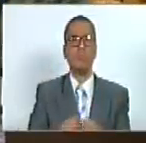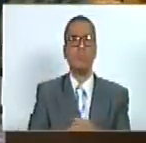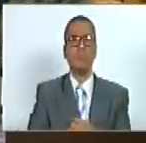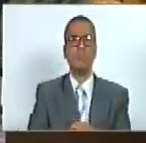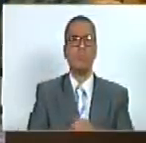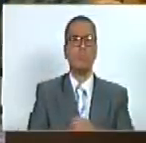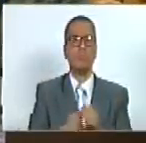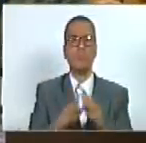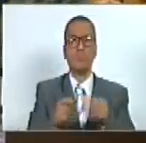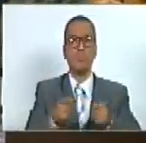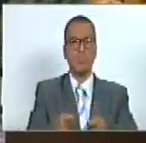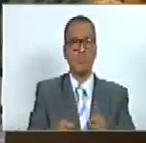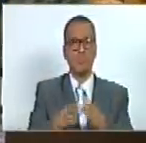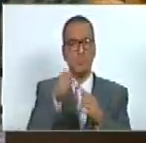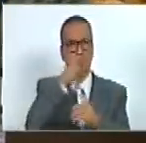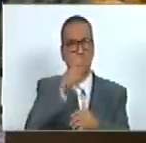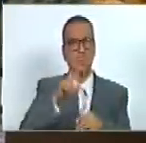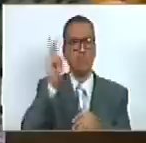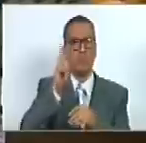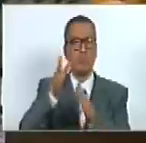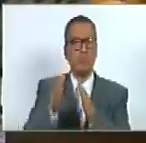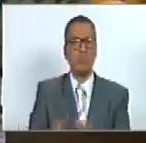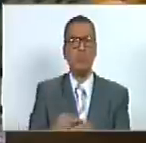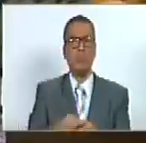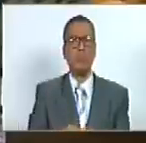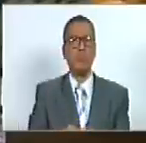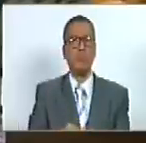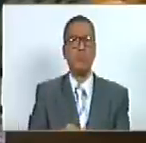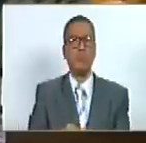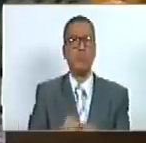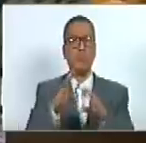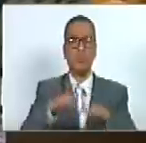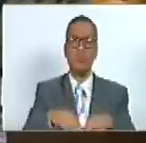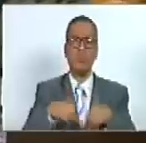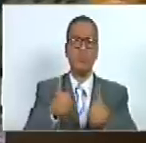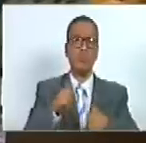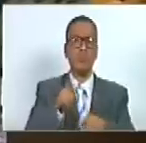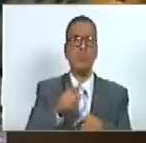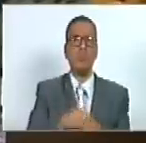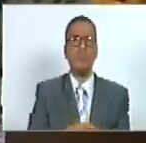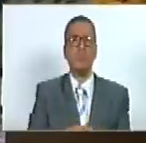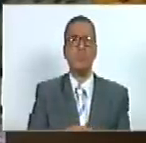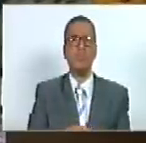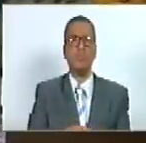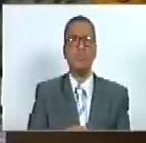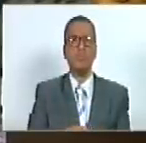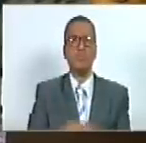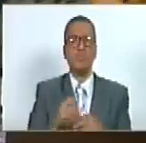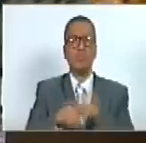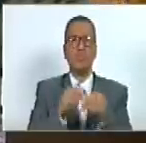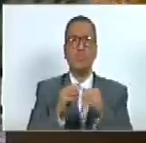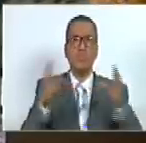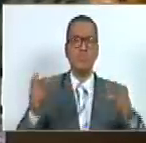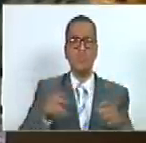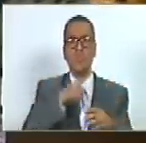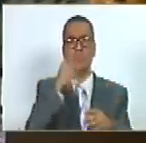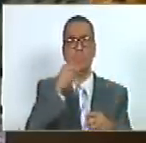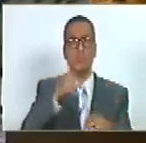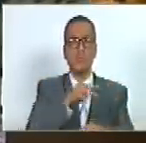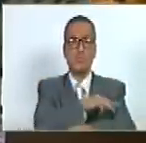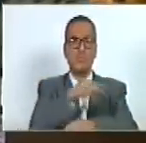el esfuerzo del pueblo venezolano de rescatar la solvencia política,